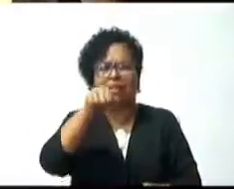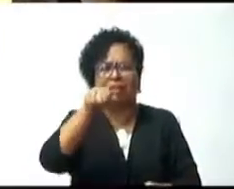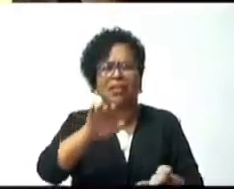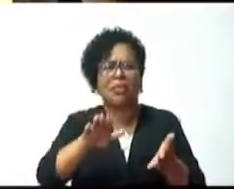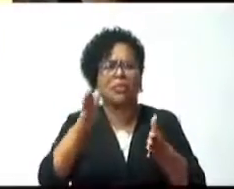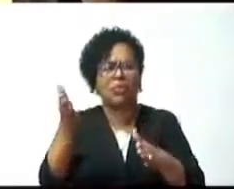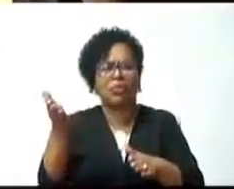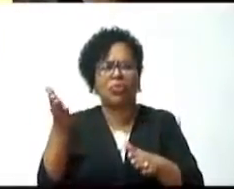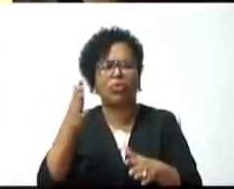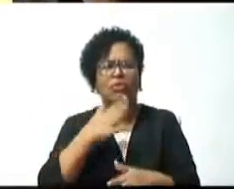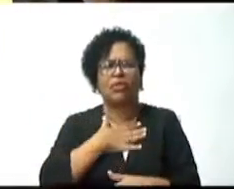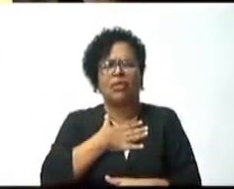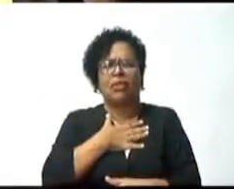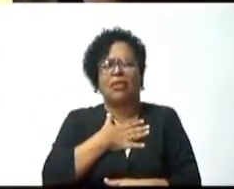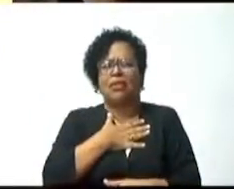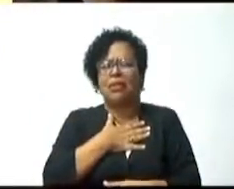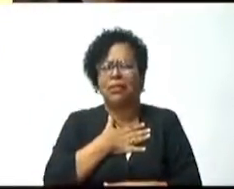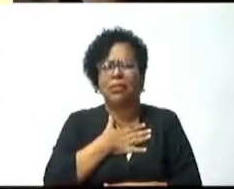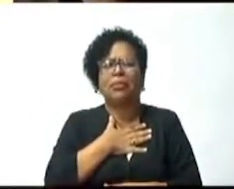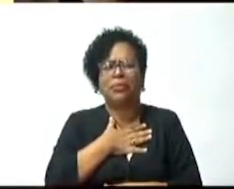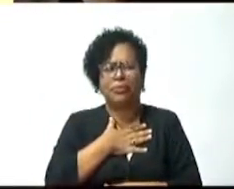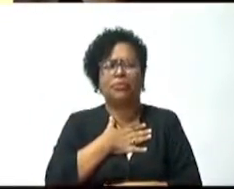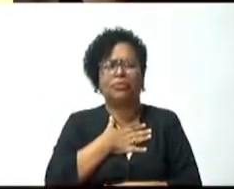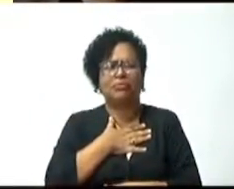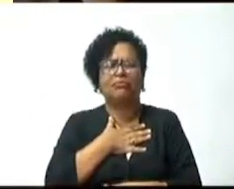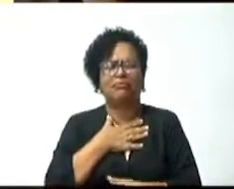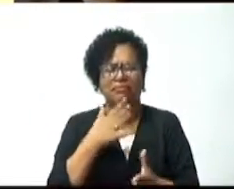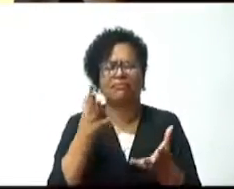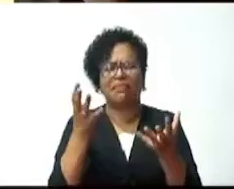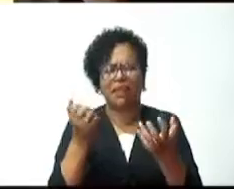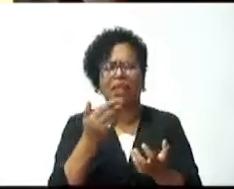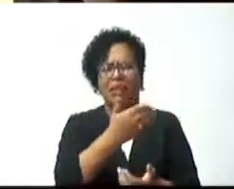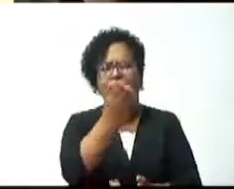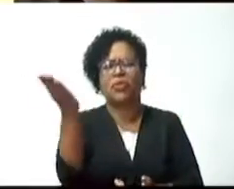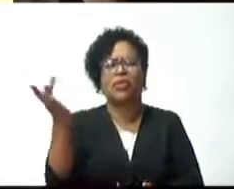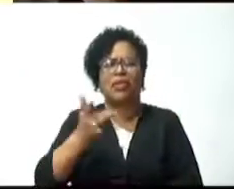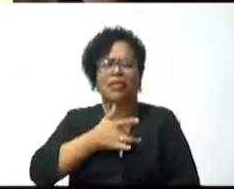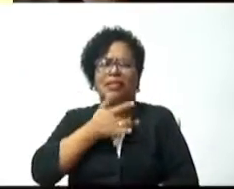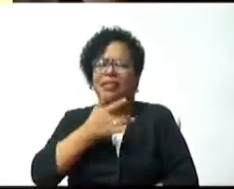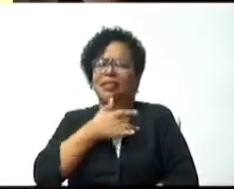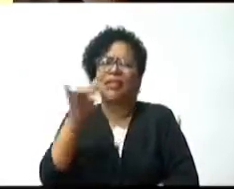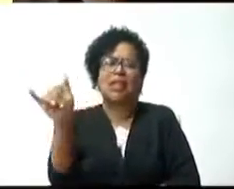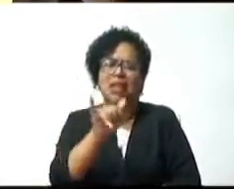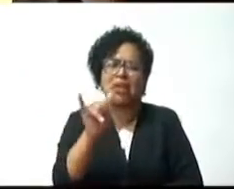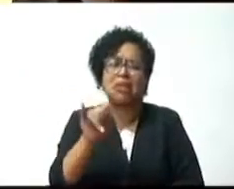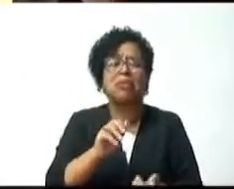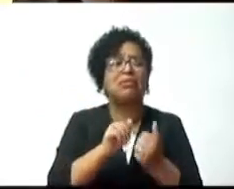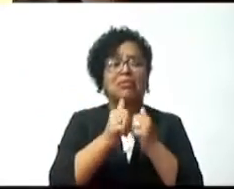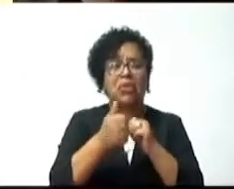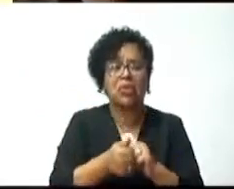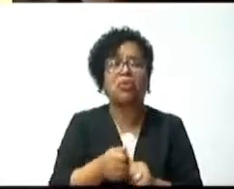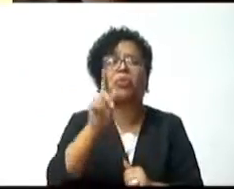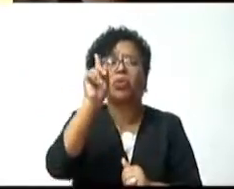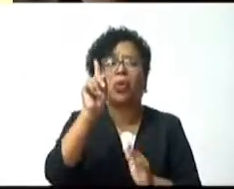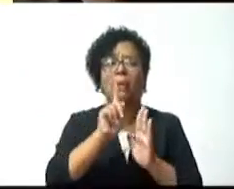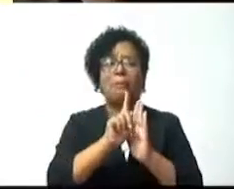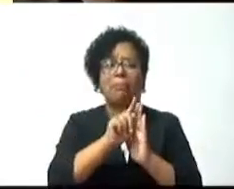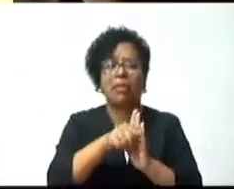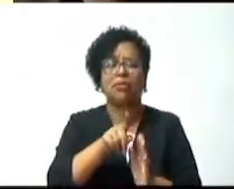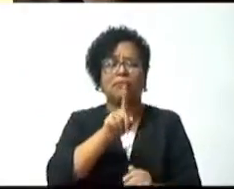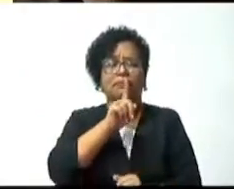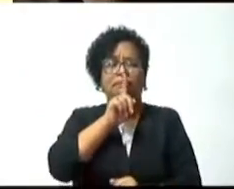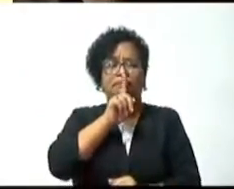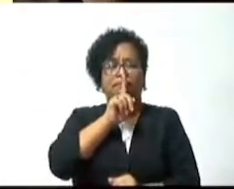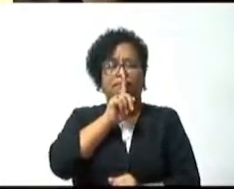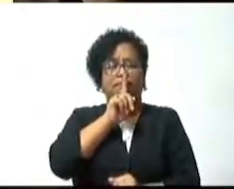lo tanto quisiéramos que se solidarizarán con este minuto de silencio porque realmente a